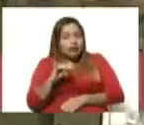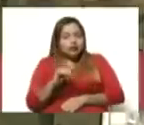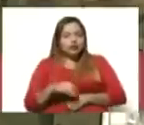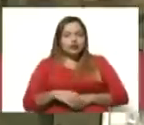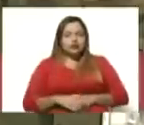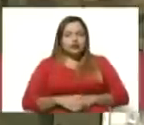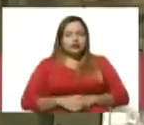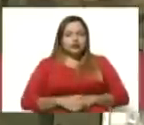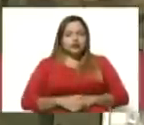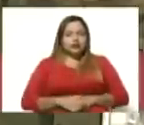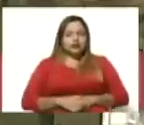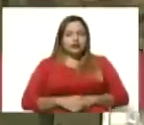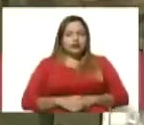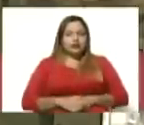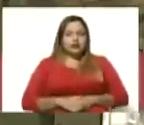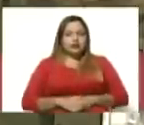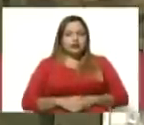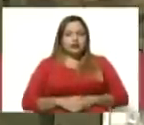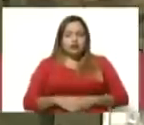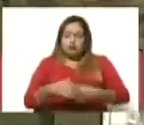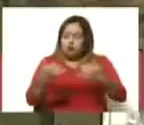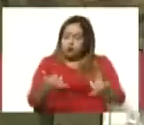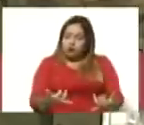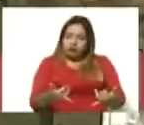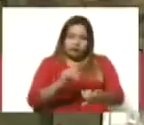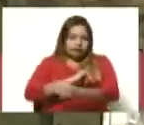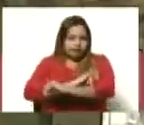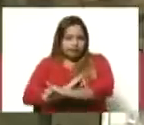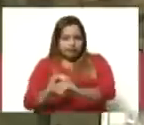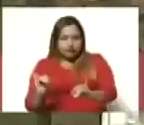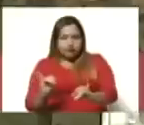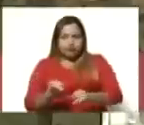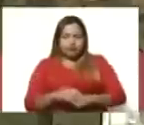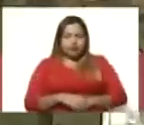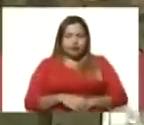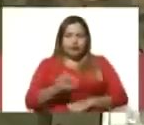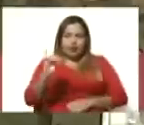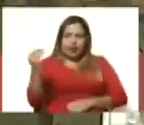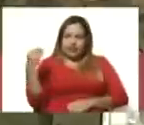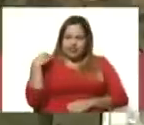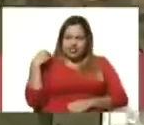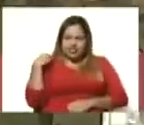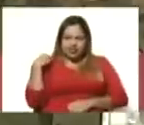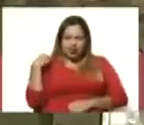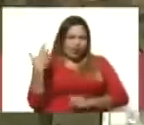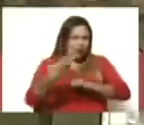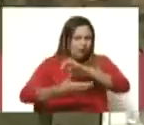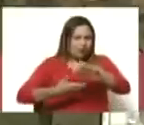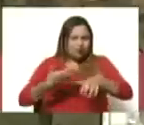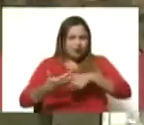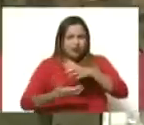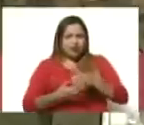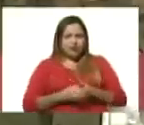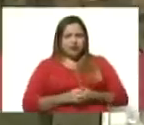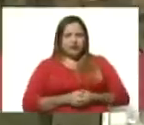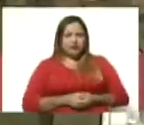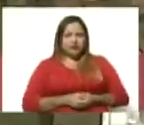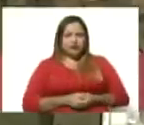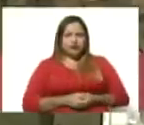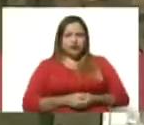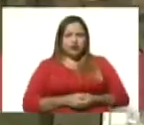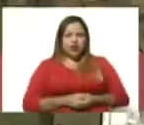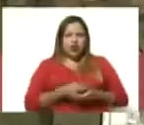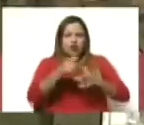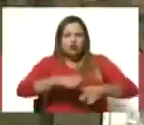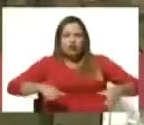actuar. Los dejamos por ahora. Vamos, me están informando que los daños en el